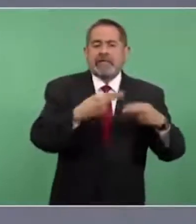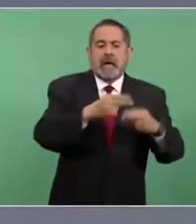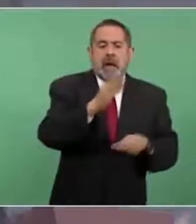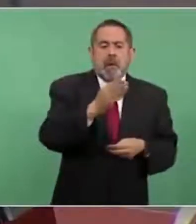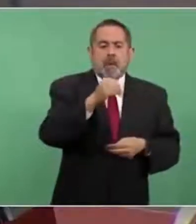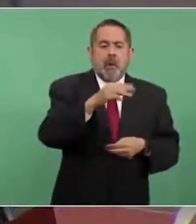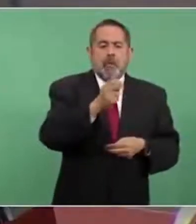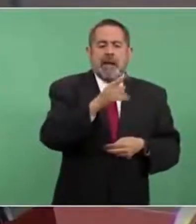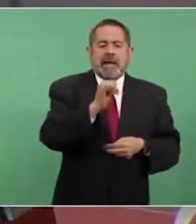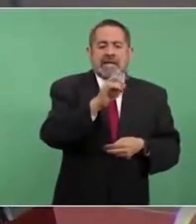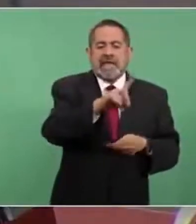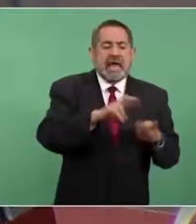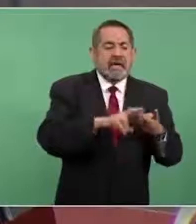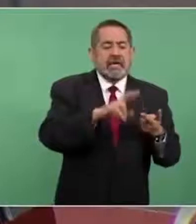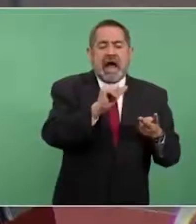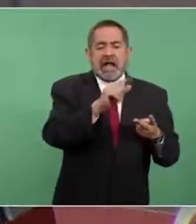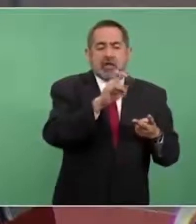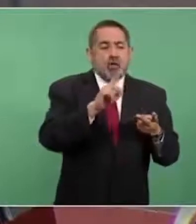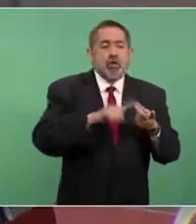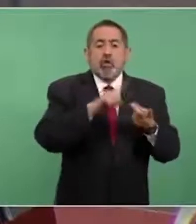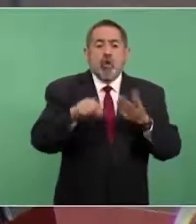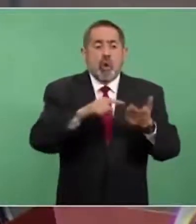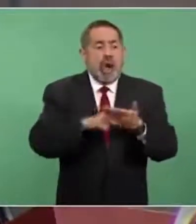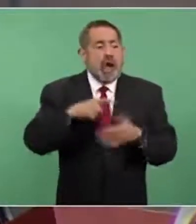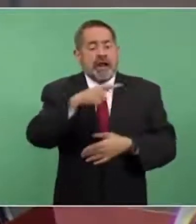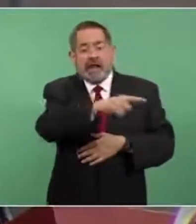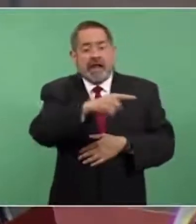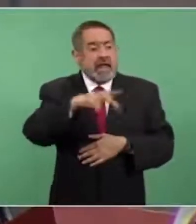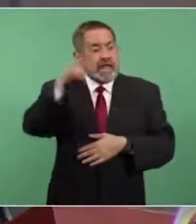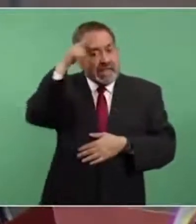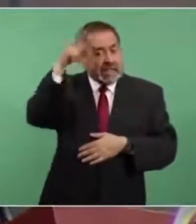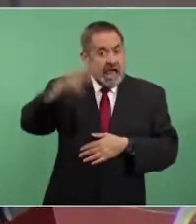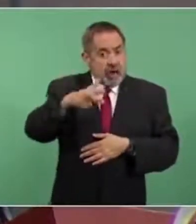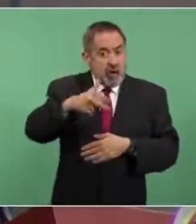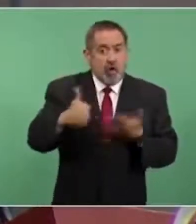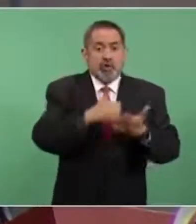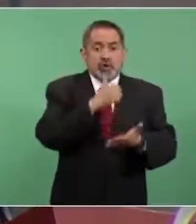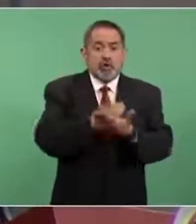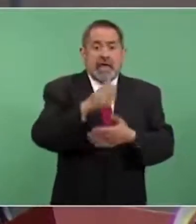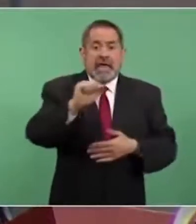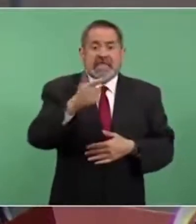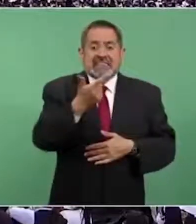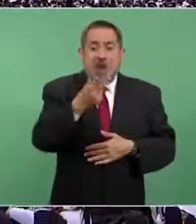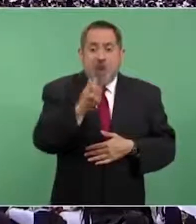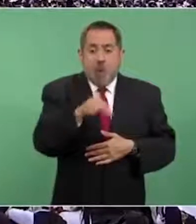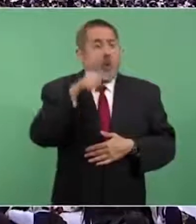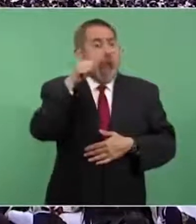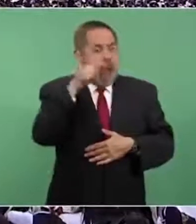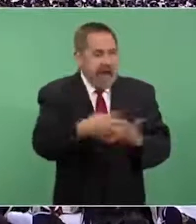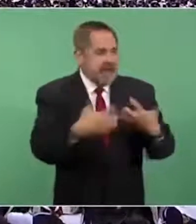en Ciudad Sagún del estado de Hidalgo,